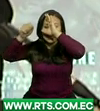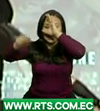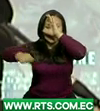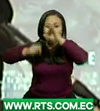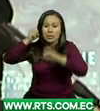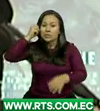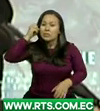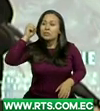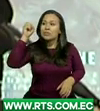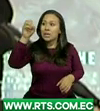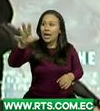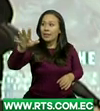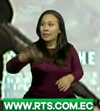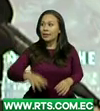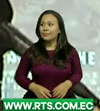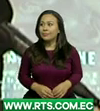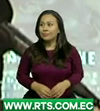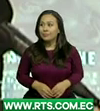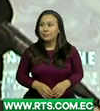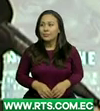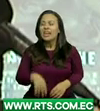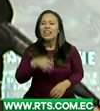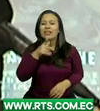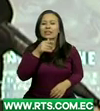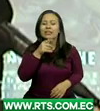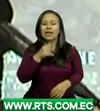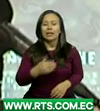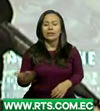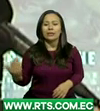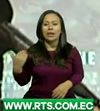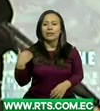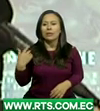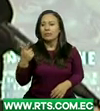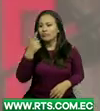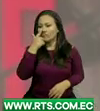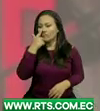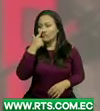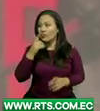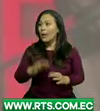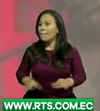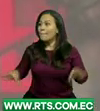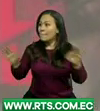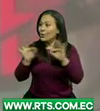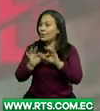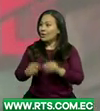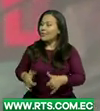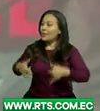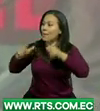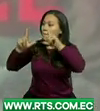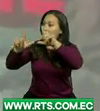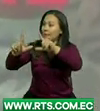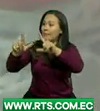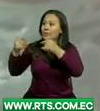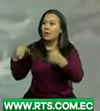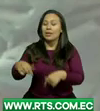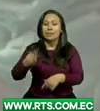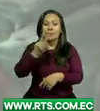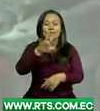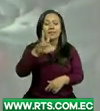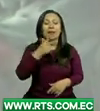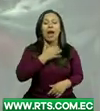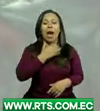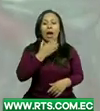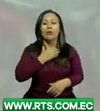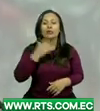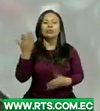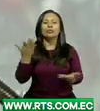cinematografía ecuatoriana han sido quienes han conseguido increíbles galardones. La Mala Noche se estrena este 23 de agosto en